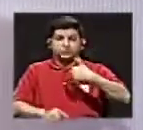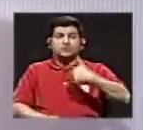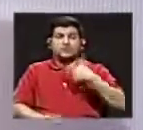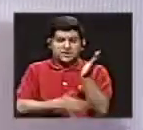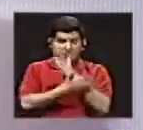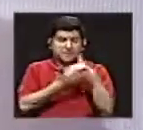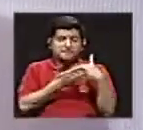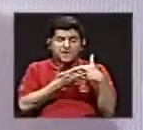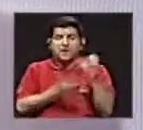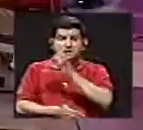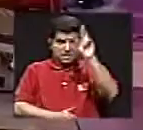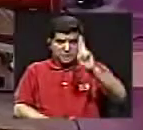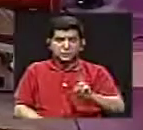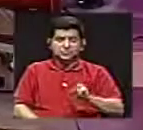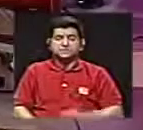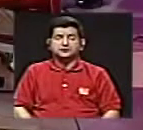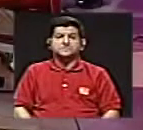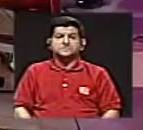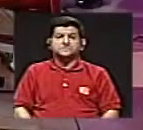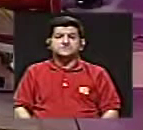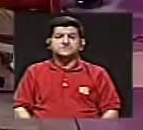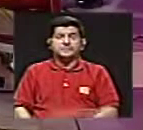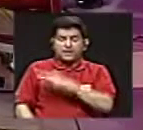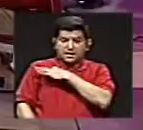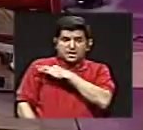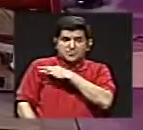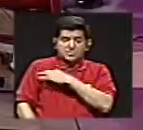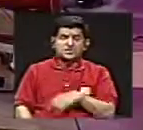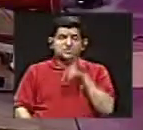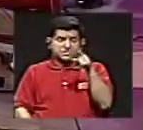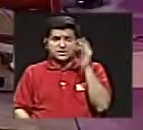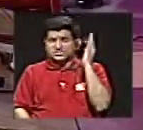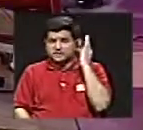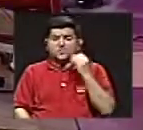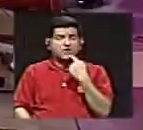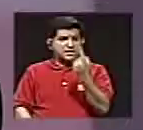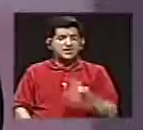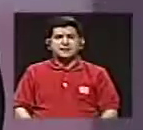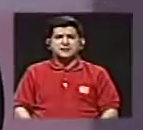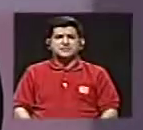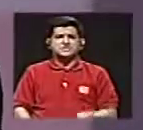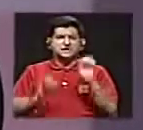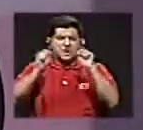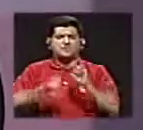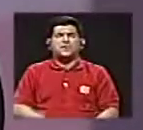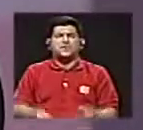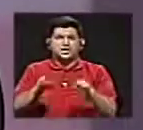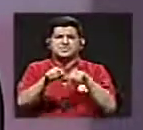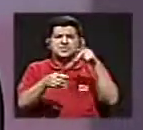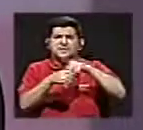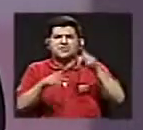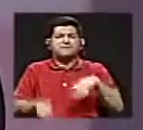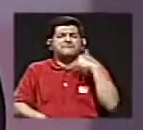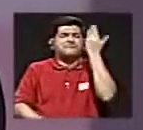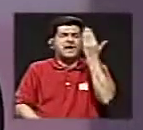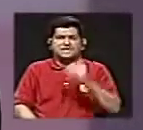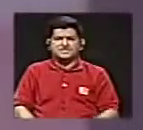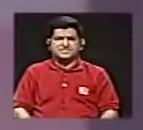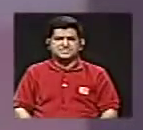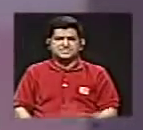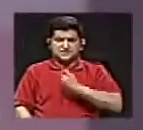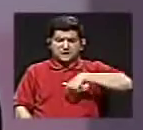una parte de Costa Rica. Las invitamos a esta chica que dice que cómo se puede involucrar. Facilísimo. Los